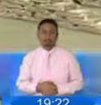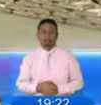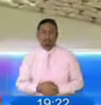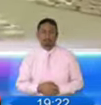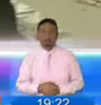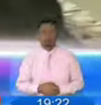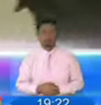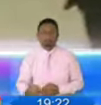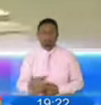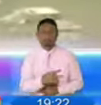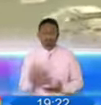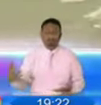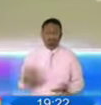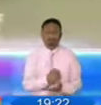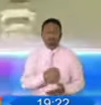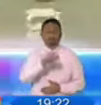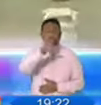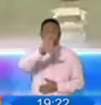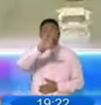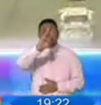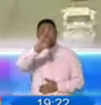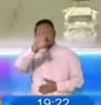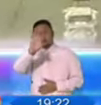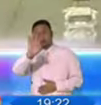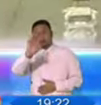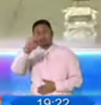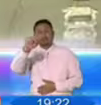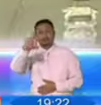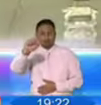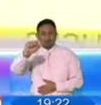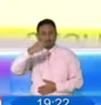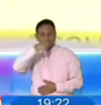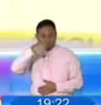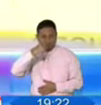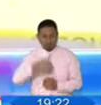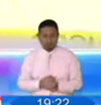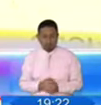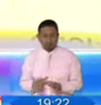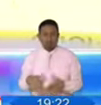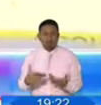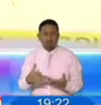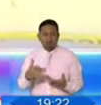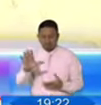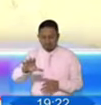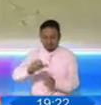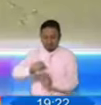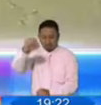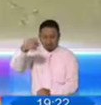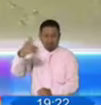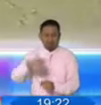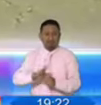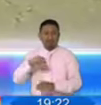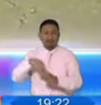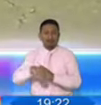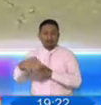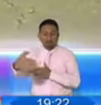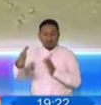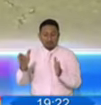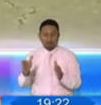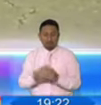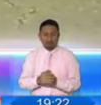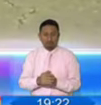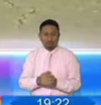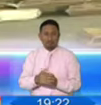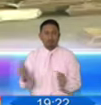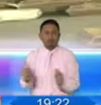Se trata del decomiso de 569 kilos de clorhidrato de cocaína que fueron hallados dentro de un contenedor con cajas de